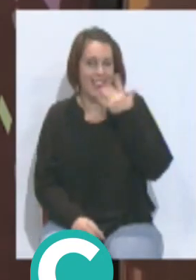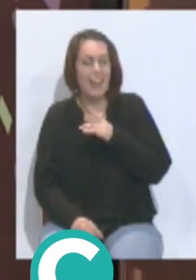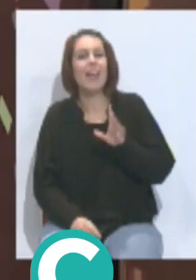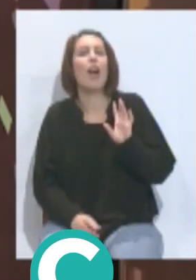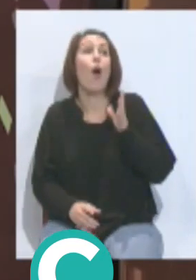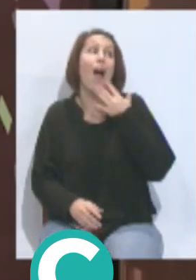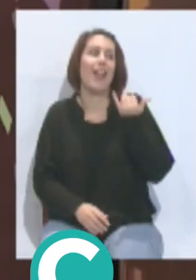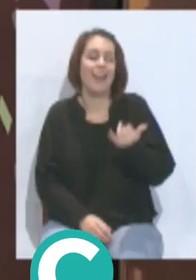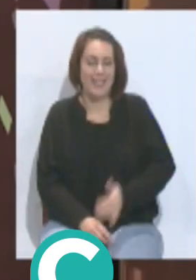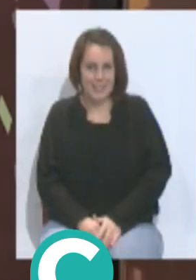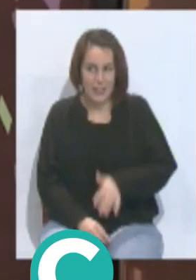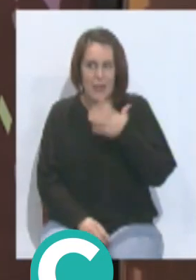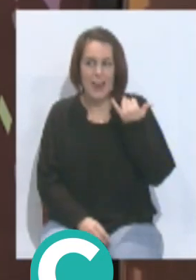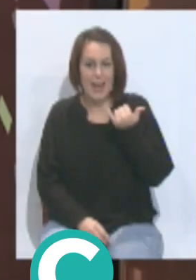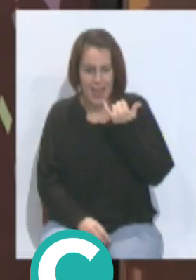no,